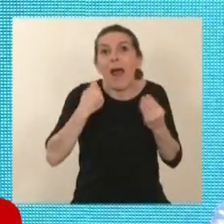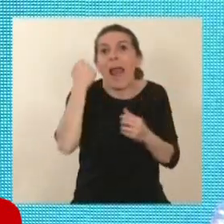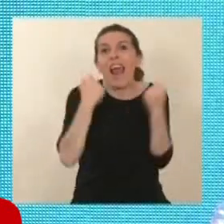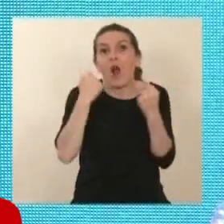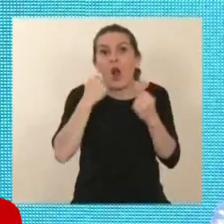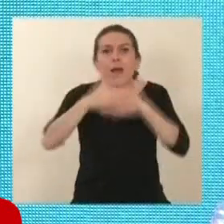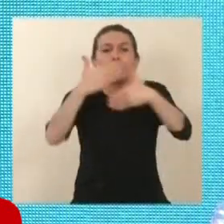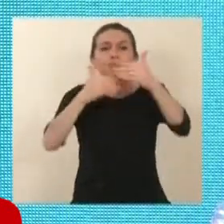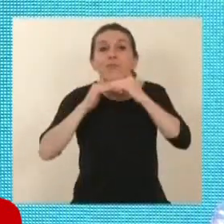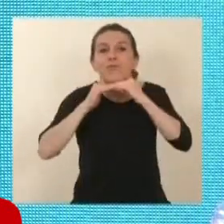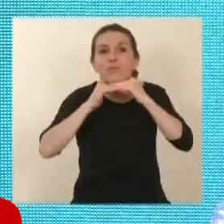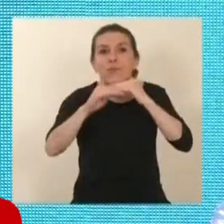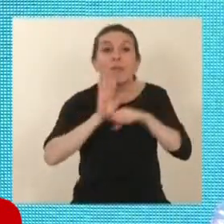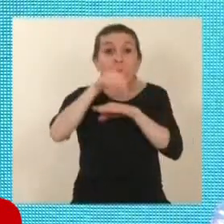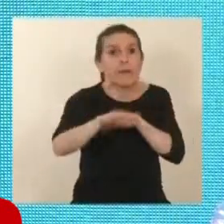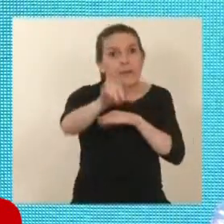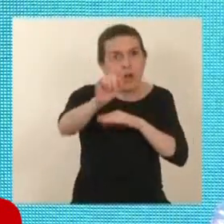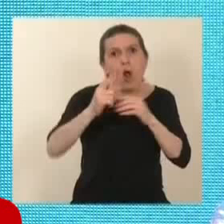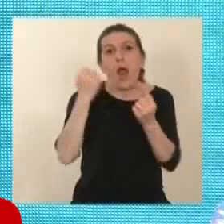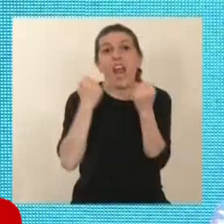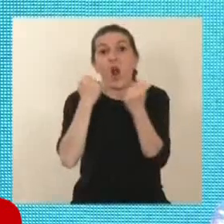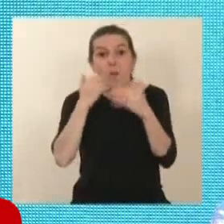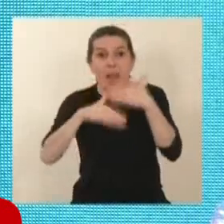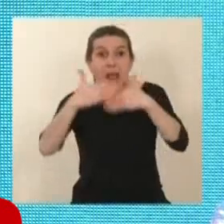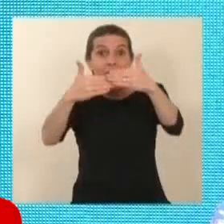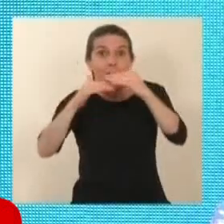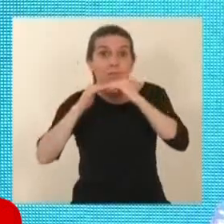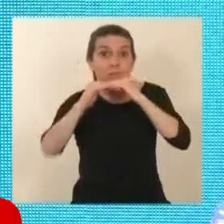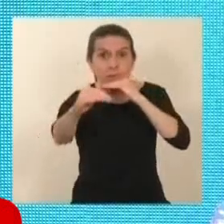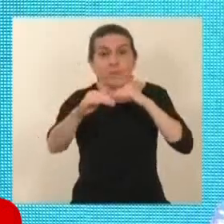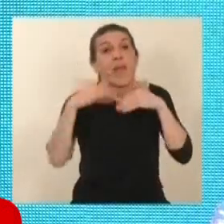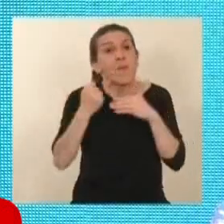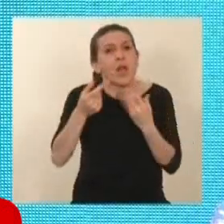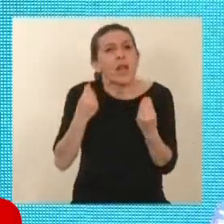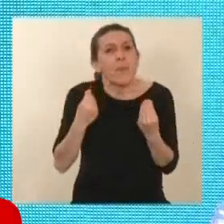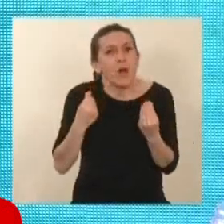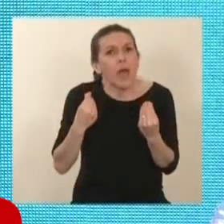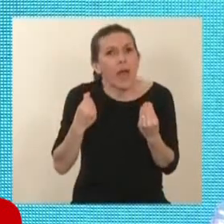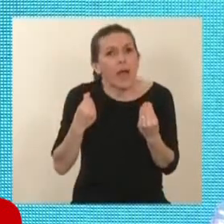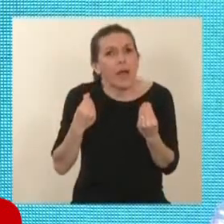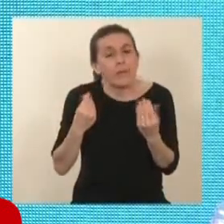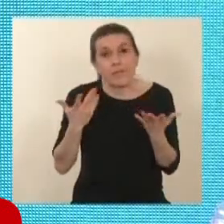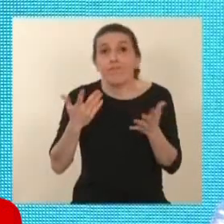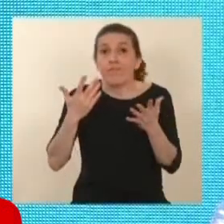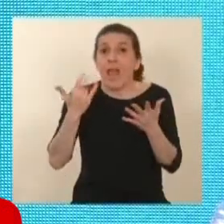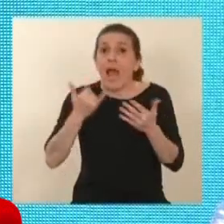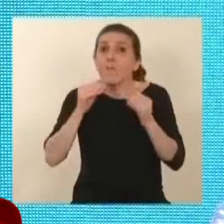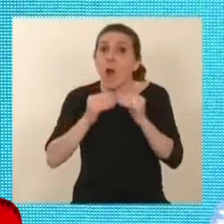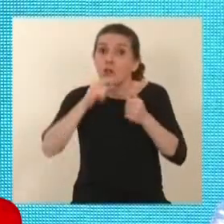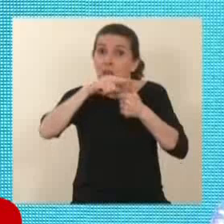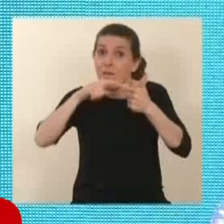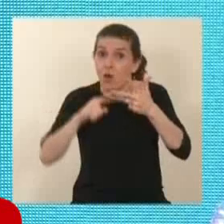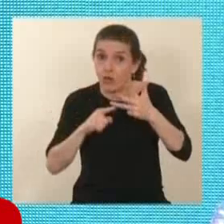desarrollo inclusivo y sostenido. ¿Por qué era importante esto? Bueno, era importante por un número de